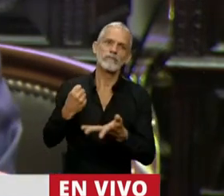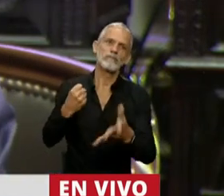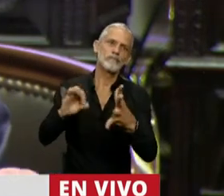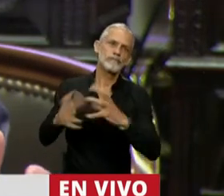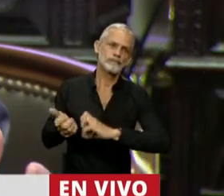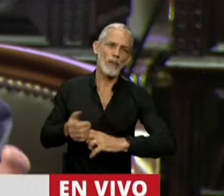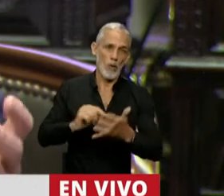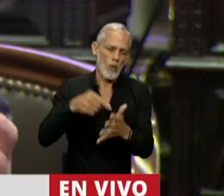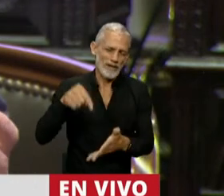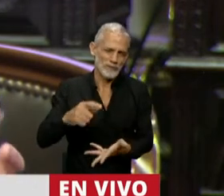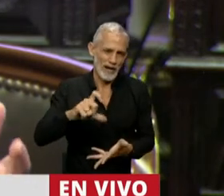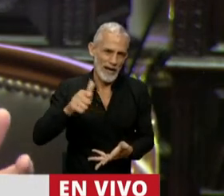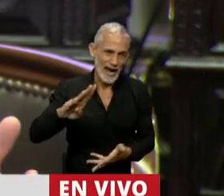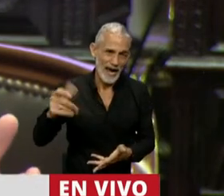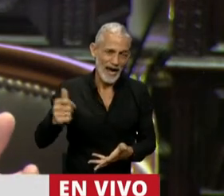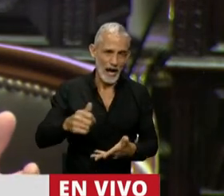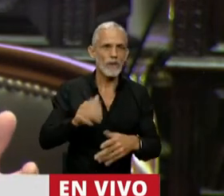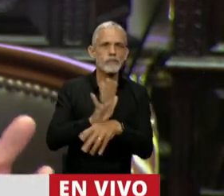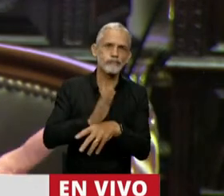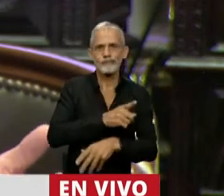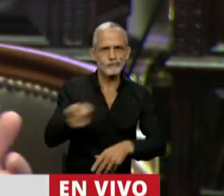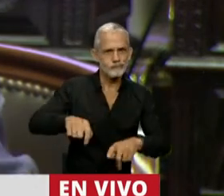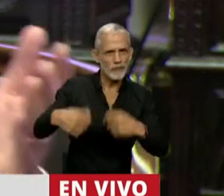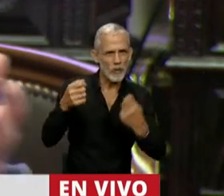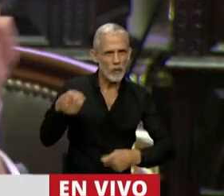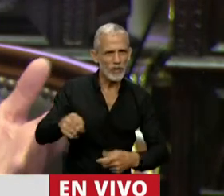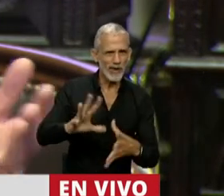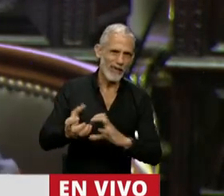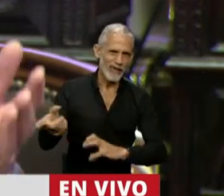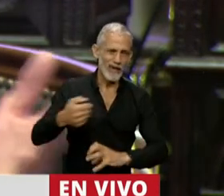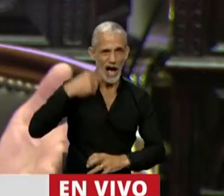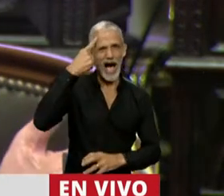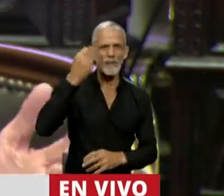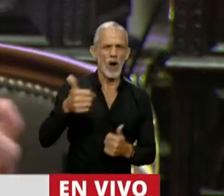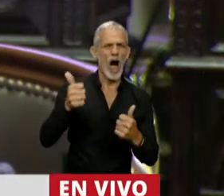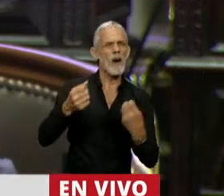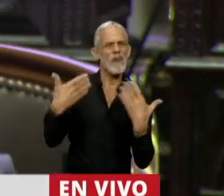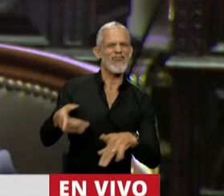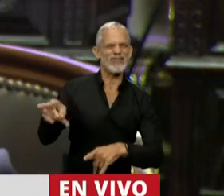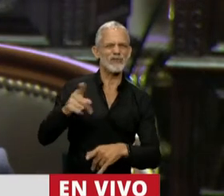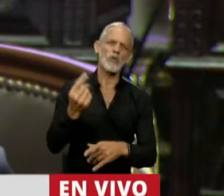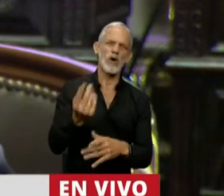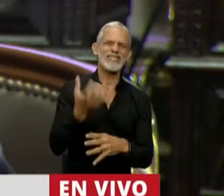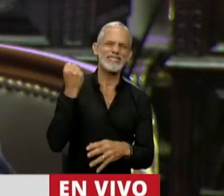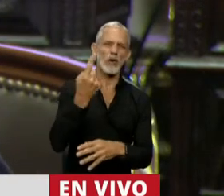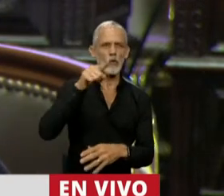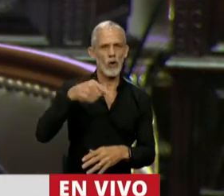en este caso la Ciudad de Buenos Aires, va en desmedro de la provincia. A nadie se le puede ocurrir que eso sea un beneficio.